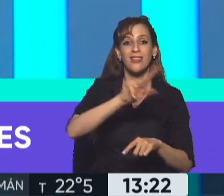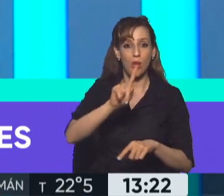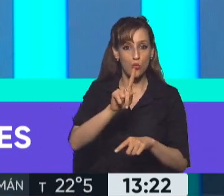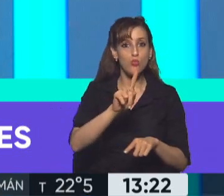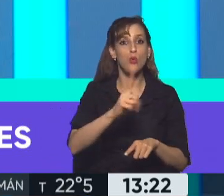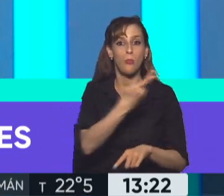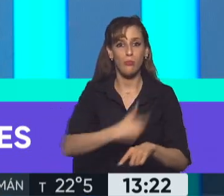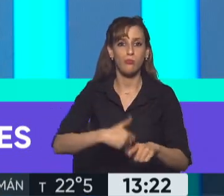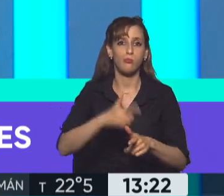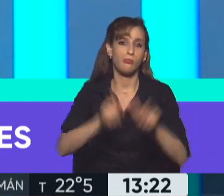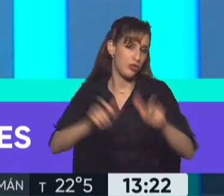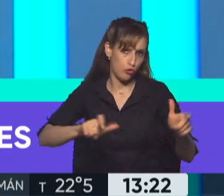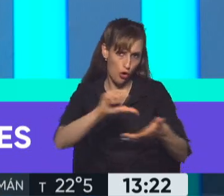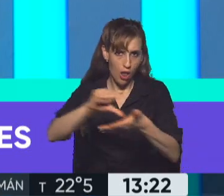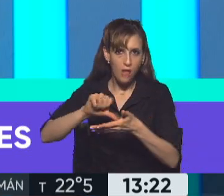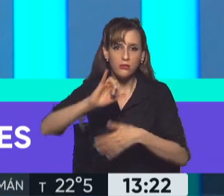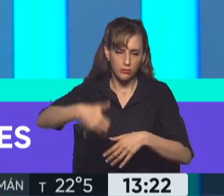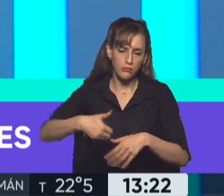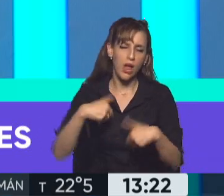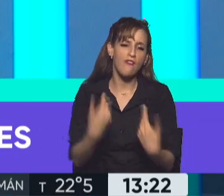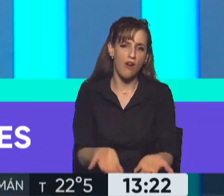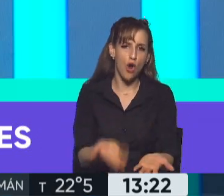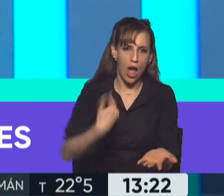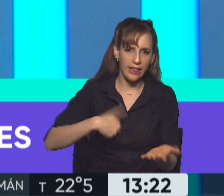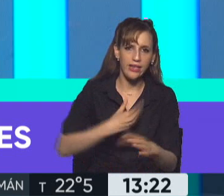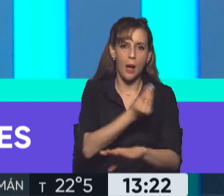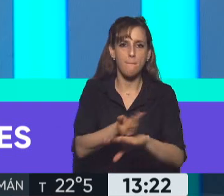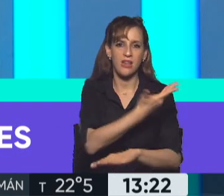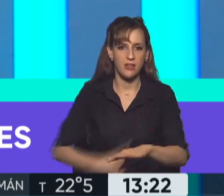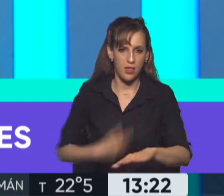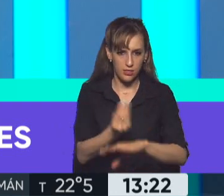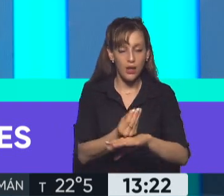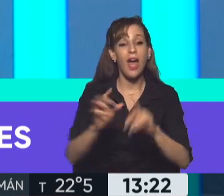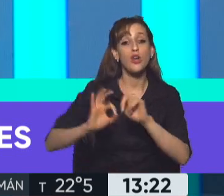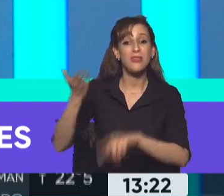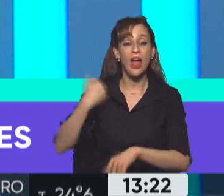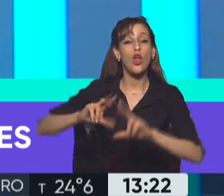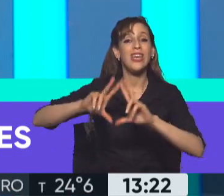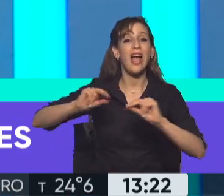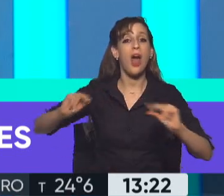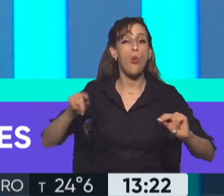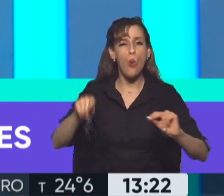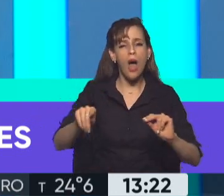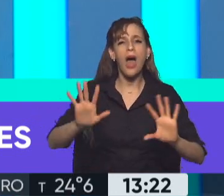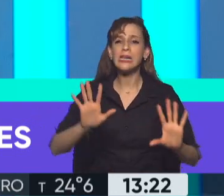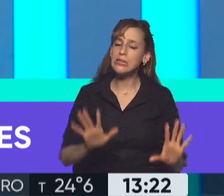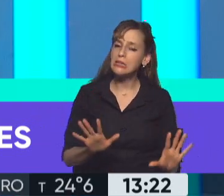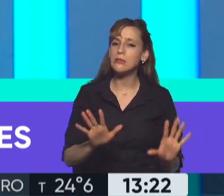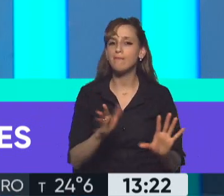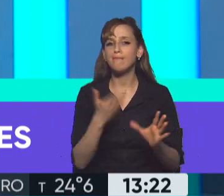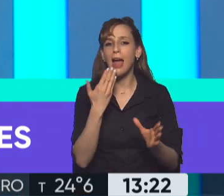apoyarían la postura defendida y hay que ver qué hace nicaragua o el año pasado claro nicaragua cuestionó la posición argentina que tuvo